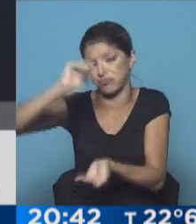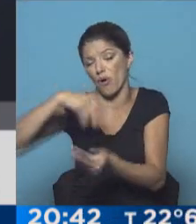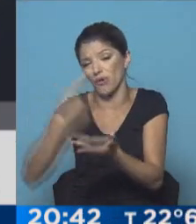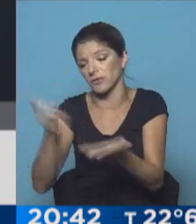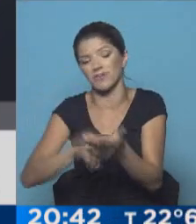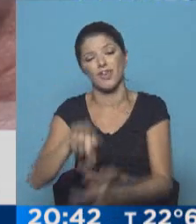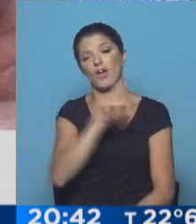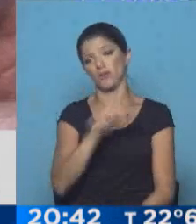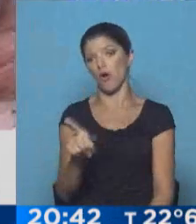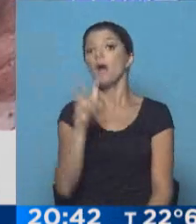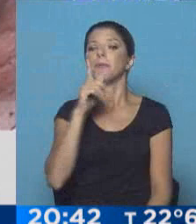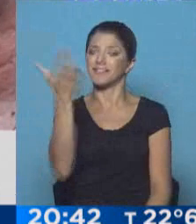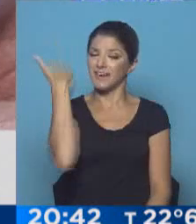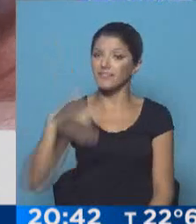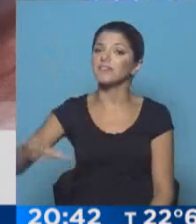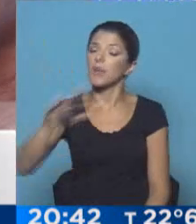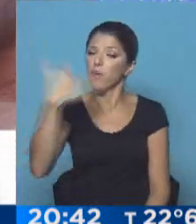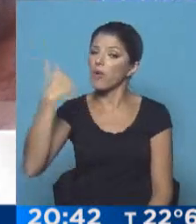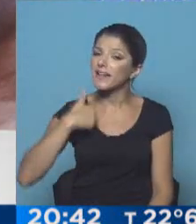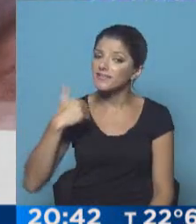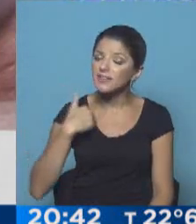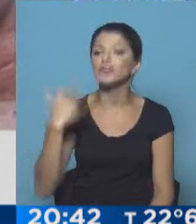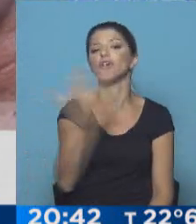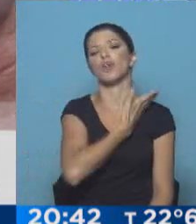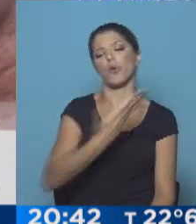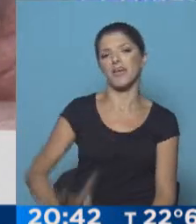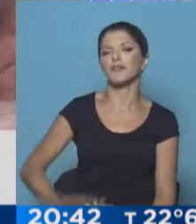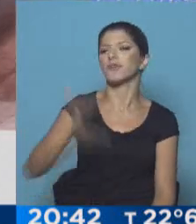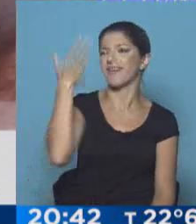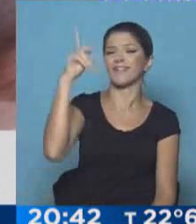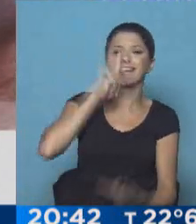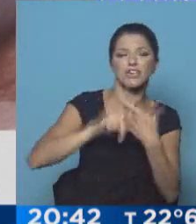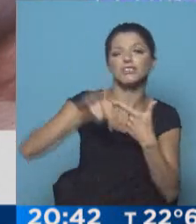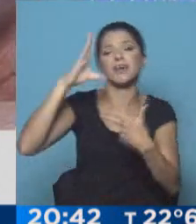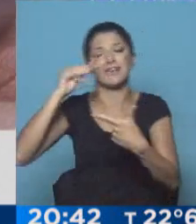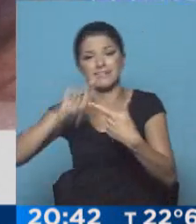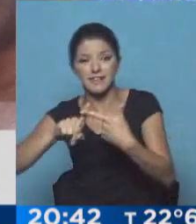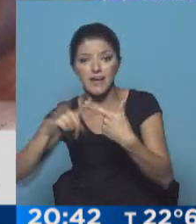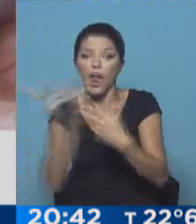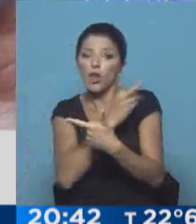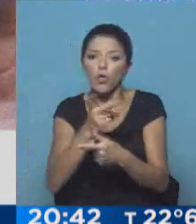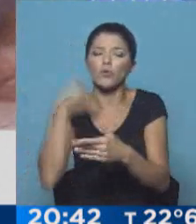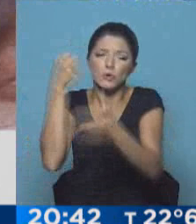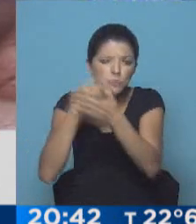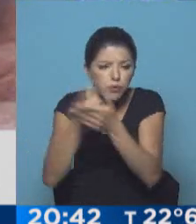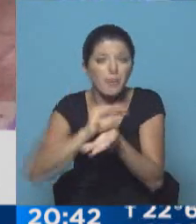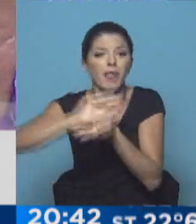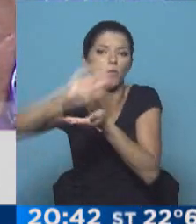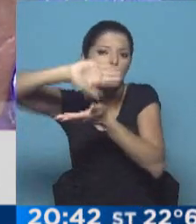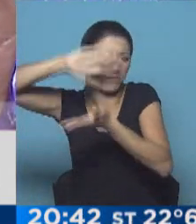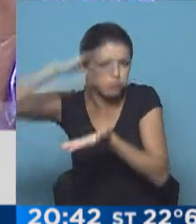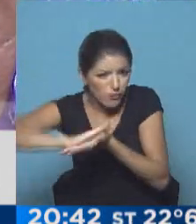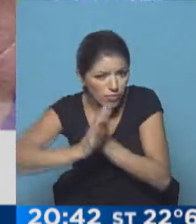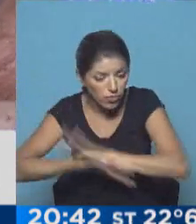esfuerzo que ha hecho el pueblo argentino y el gobierno de Néstor Kirchner y de Cristina Kirchner por salir de esa situación, que bien vale recordarlo,